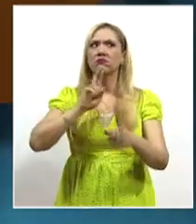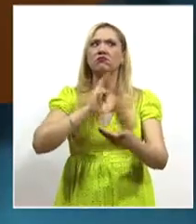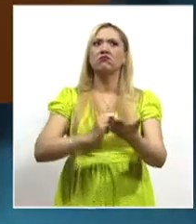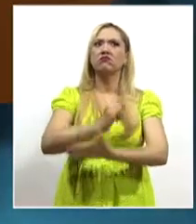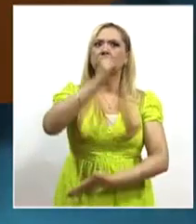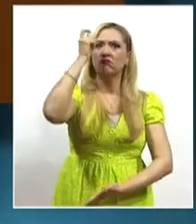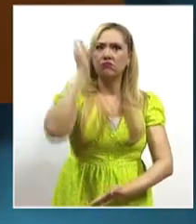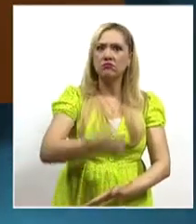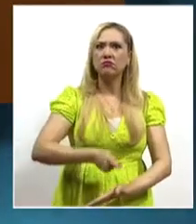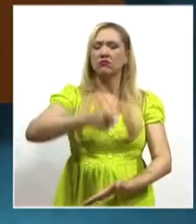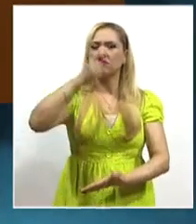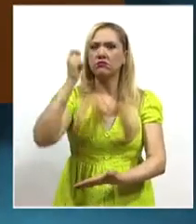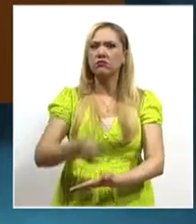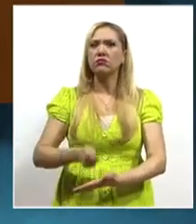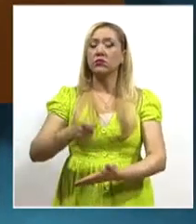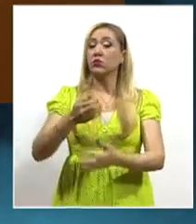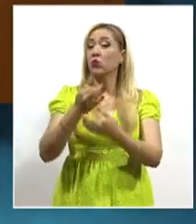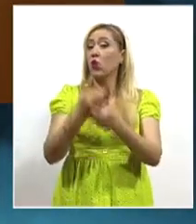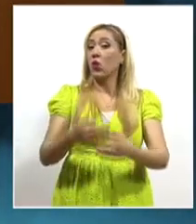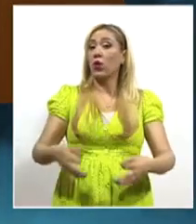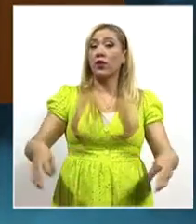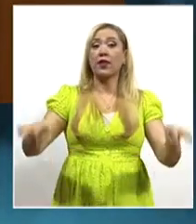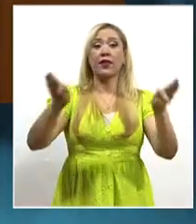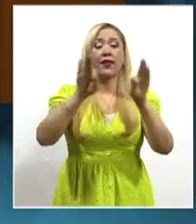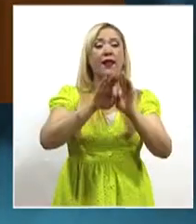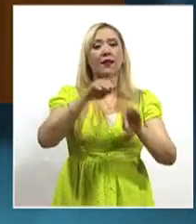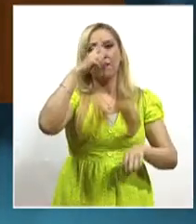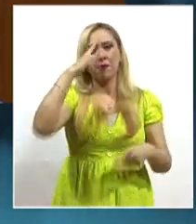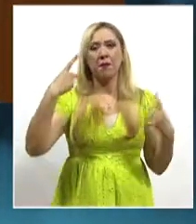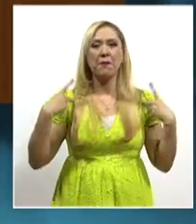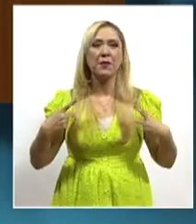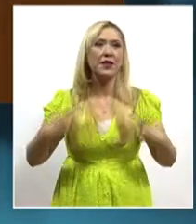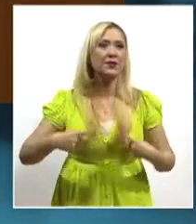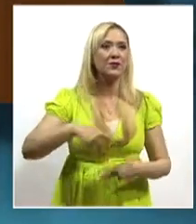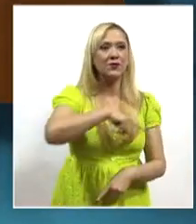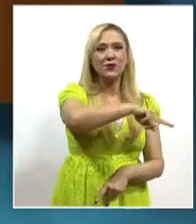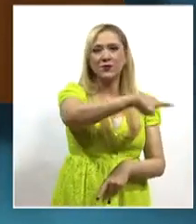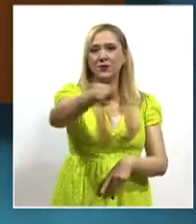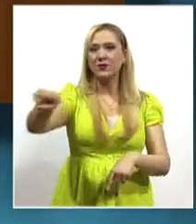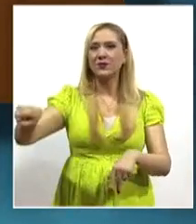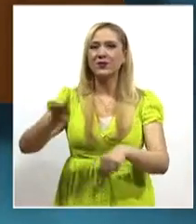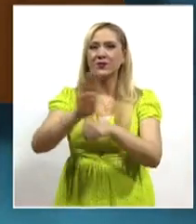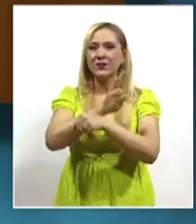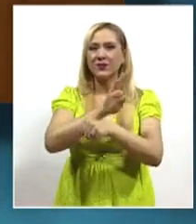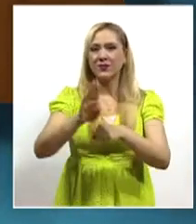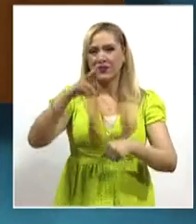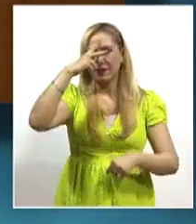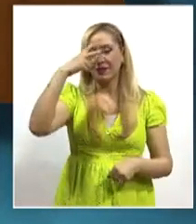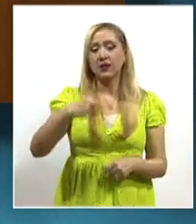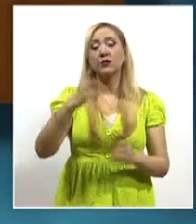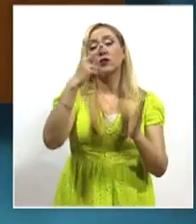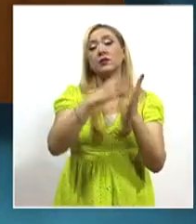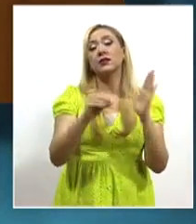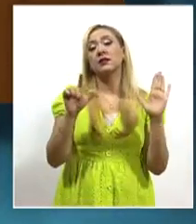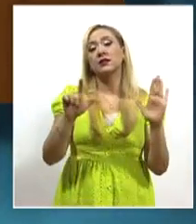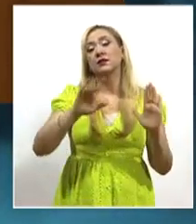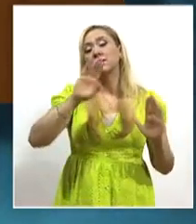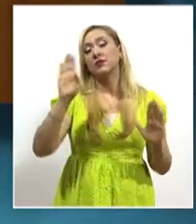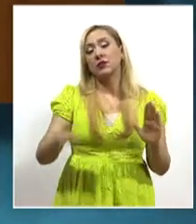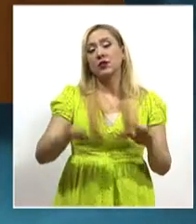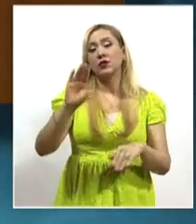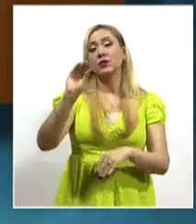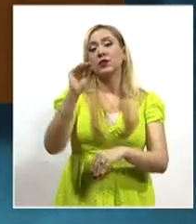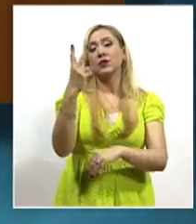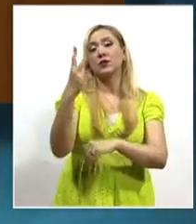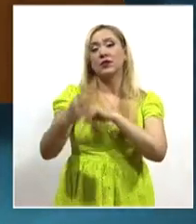sentencias que establecieron criterios fundamentales del derecho social mexicano. Falleció en 2017 a los 92 años en la